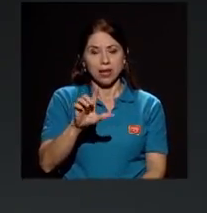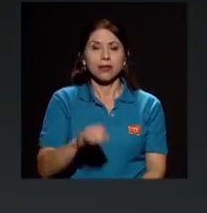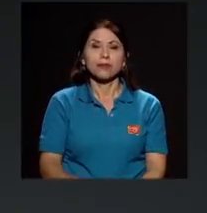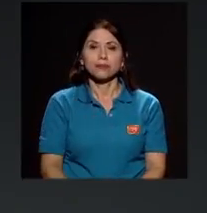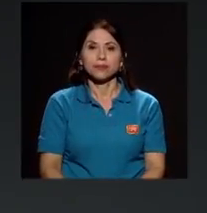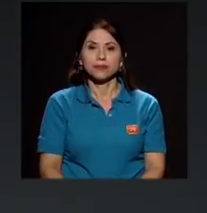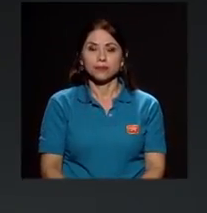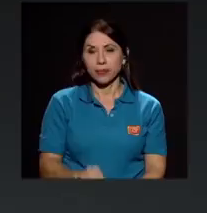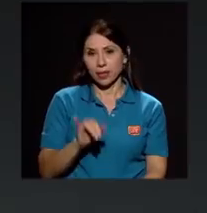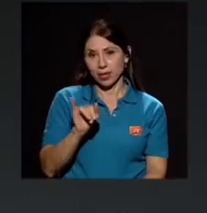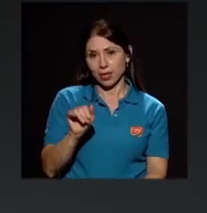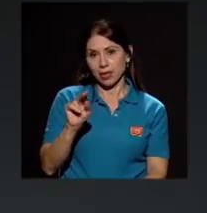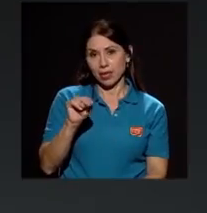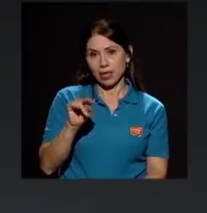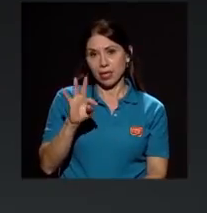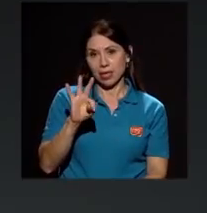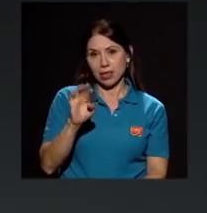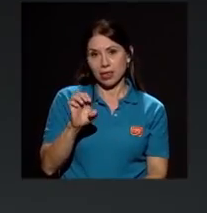intel